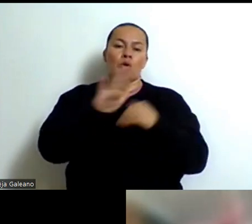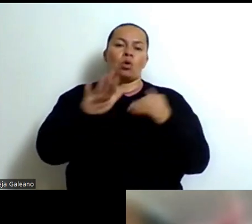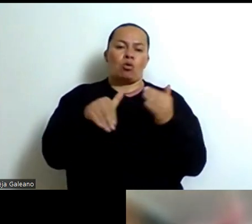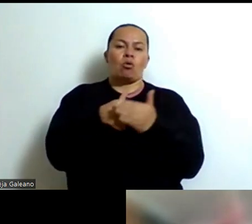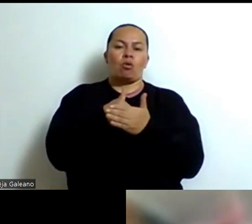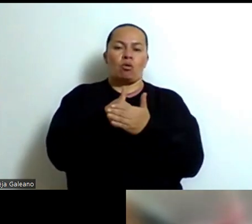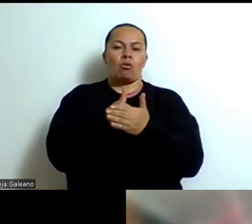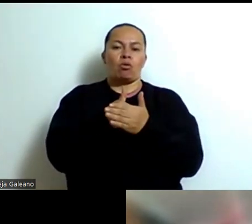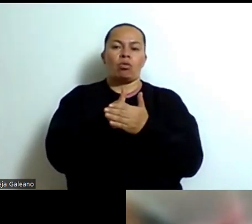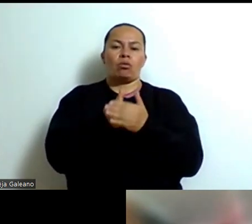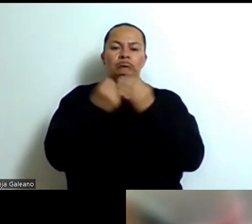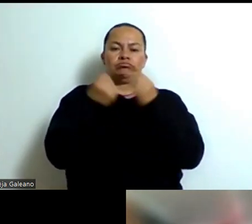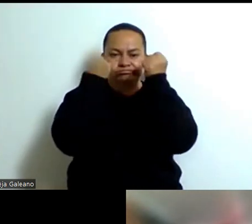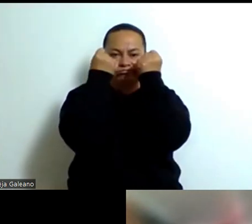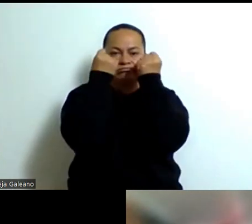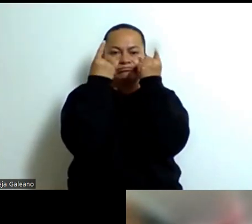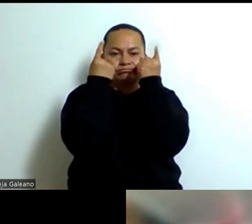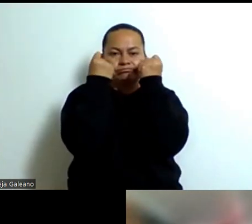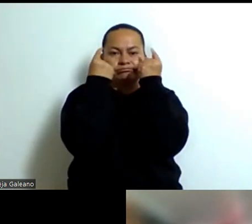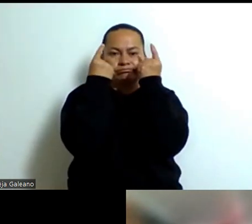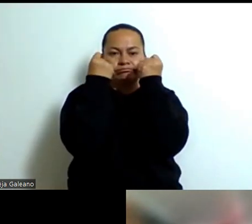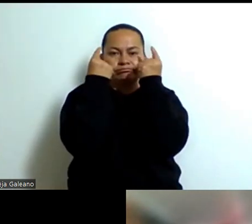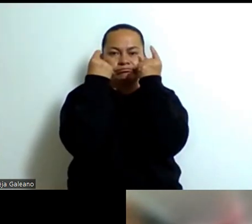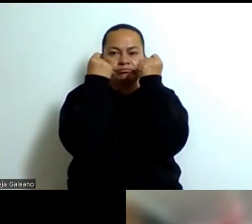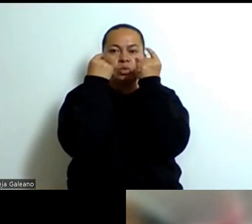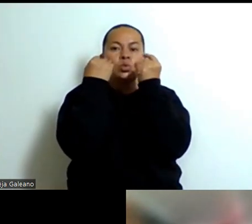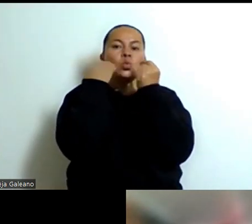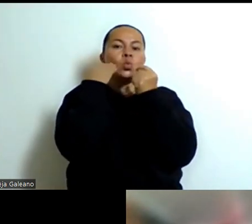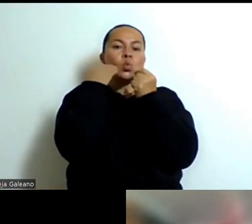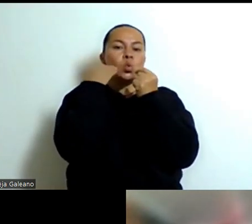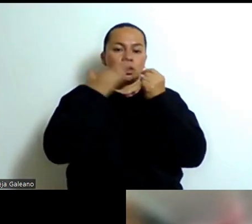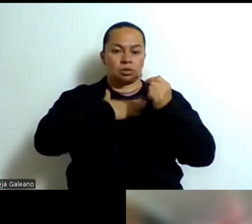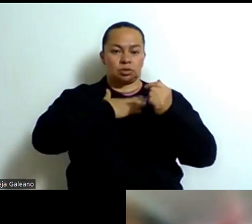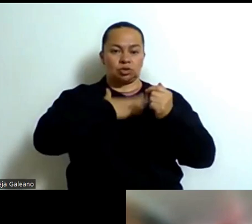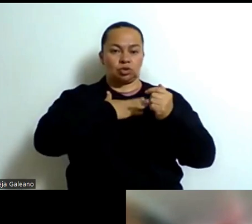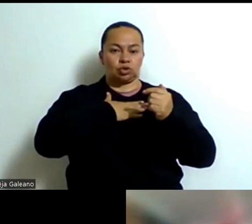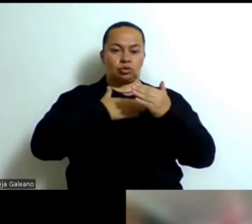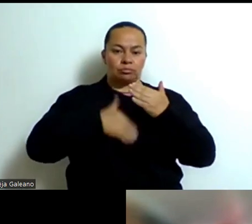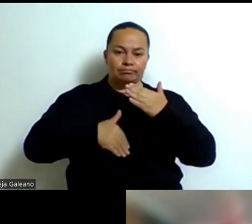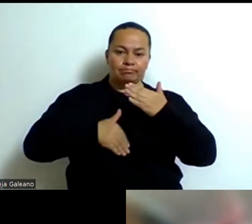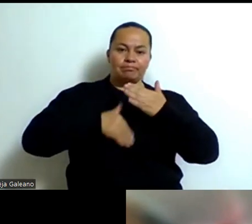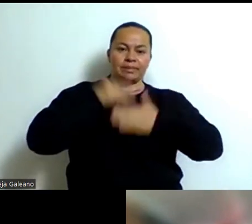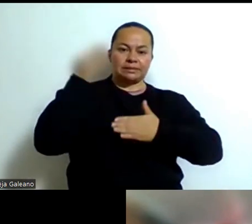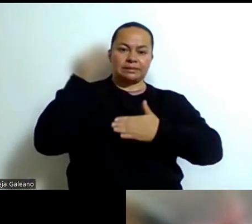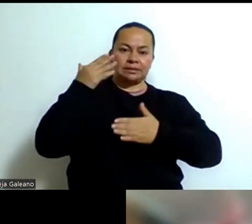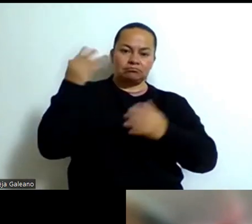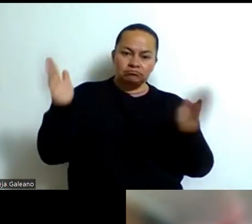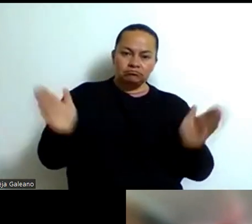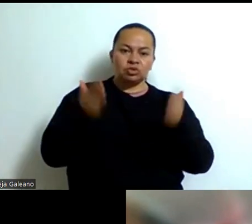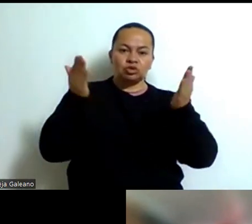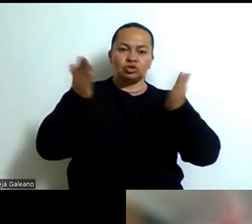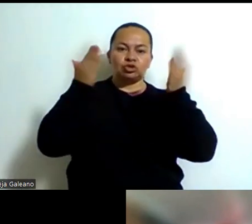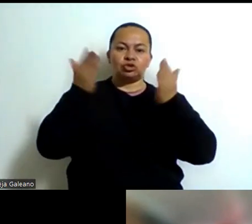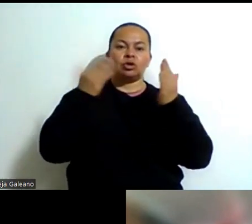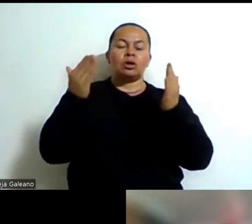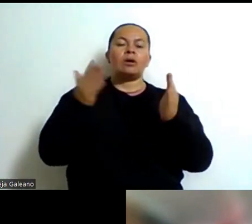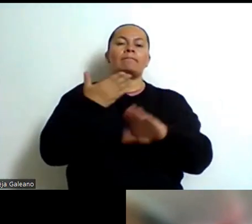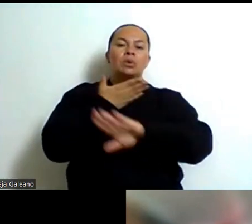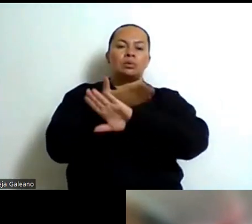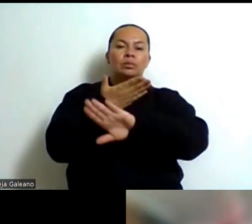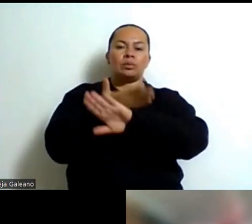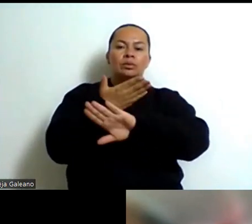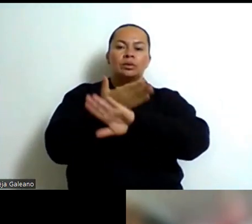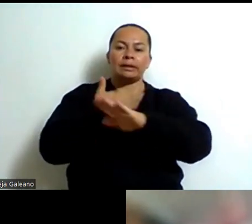para entender que cuando yo empecé a promover o a proponer más bien